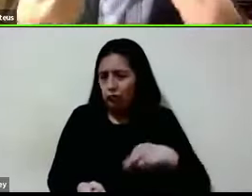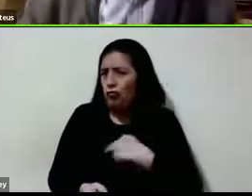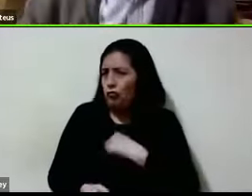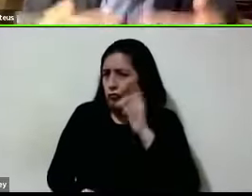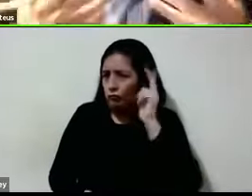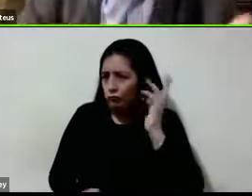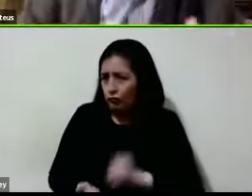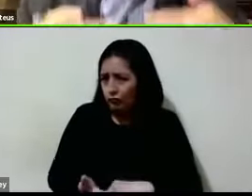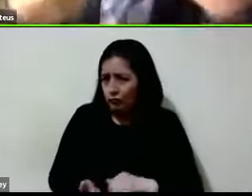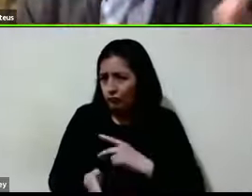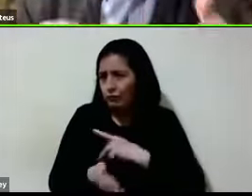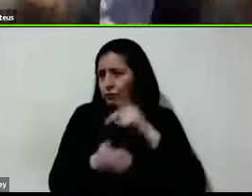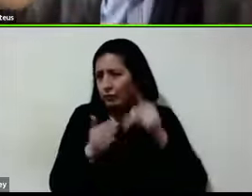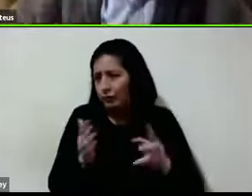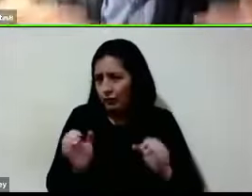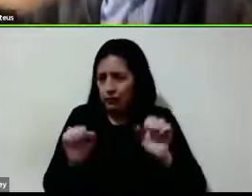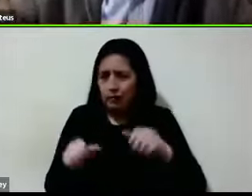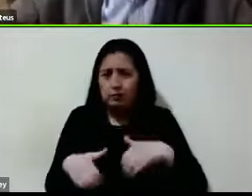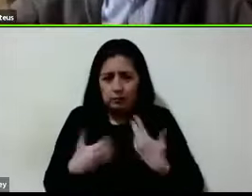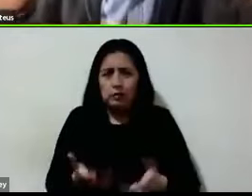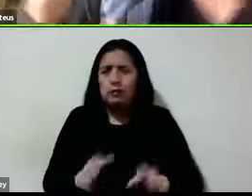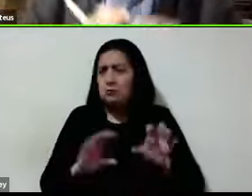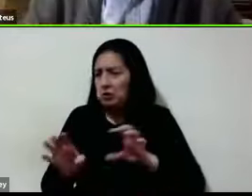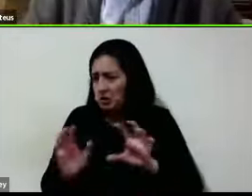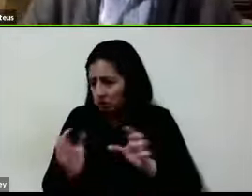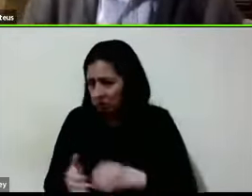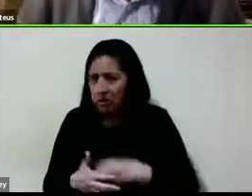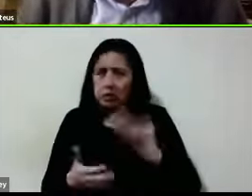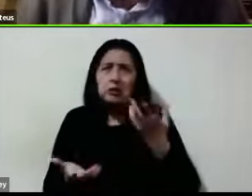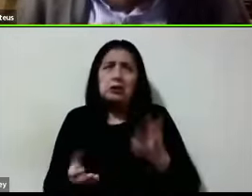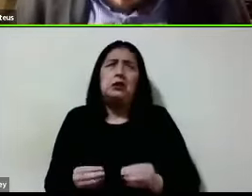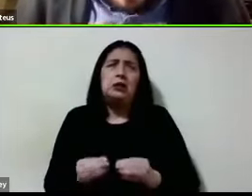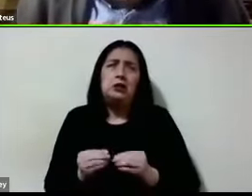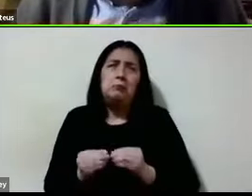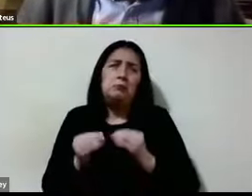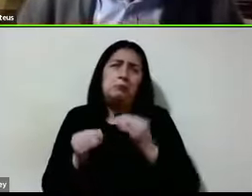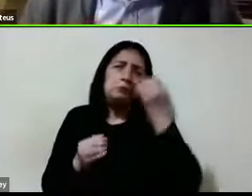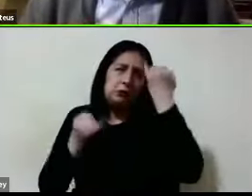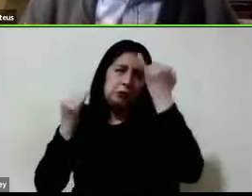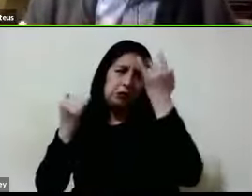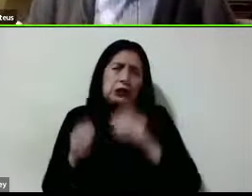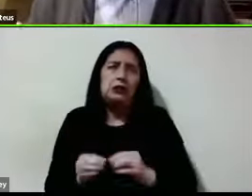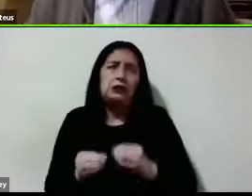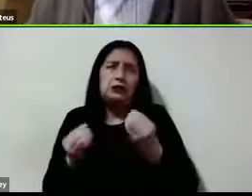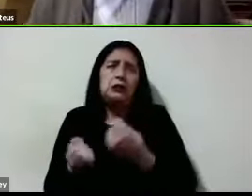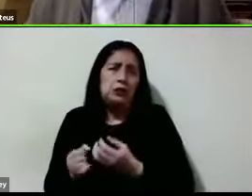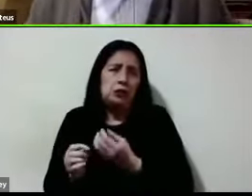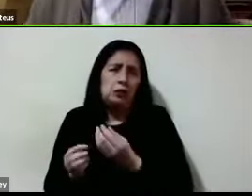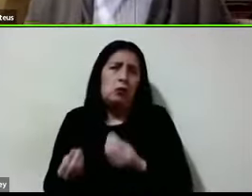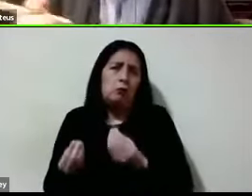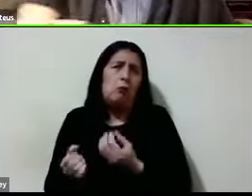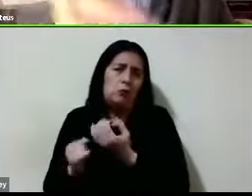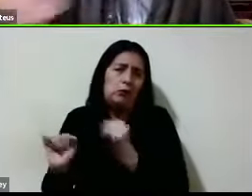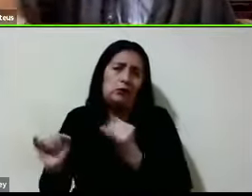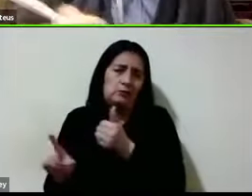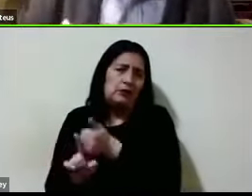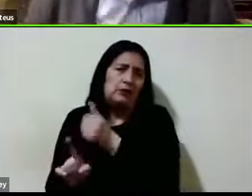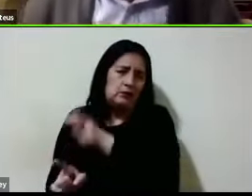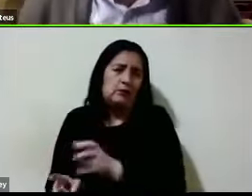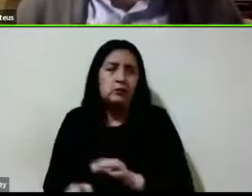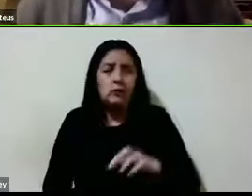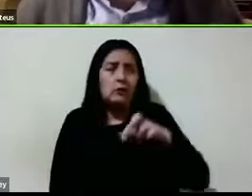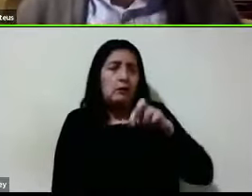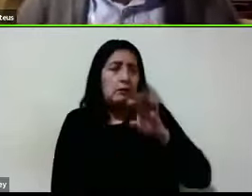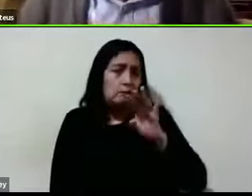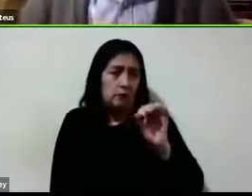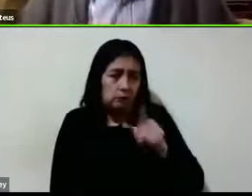como profesionales que podemos diseñar y proponer procesos de desarrollo de autonomía. Pablo, no sé si tú